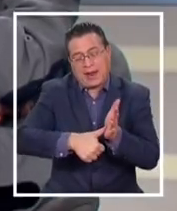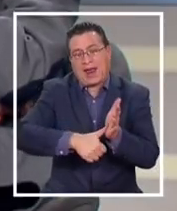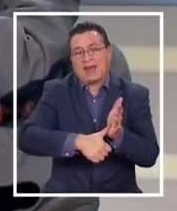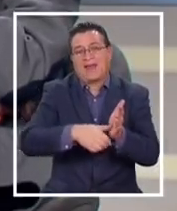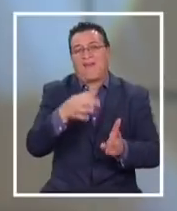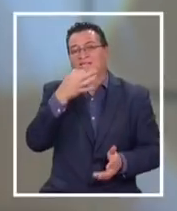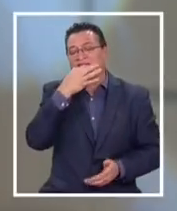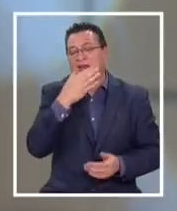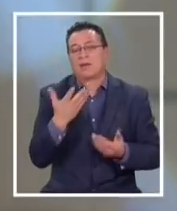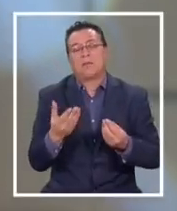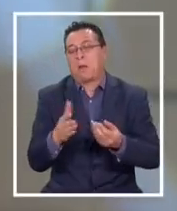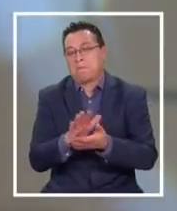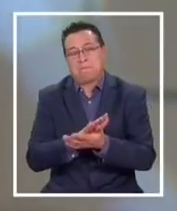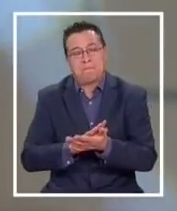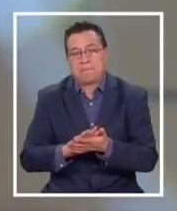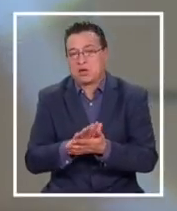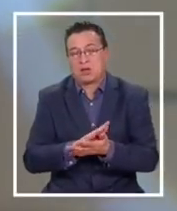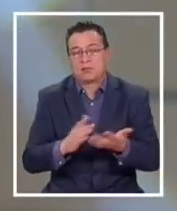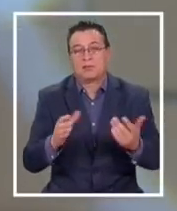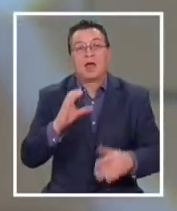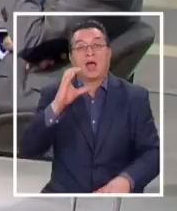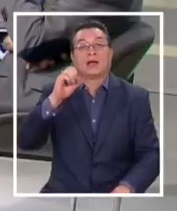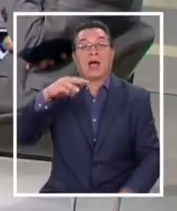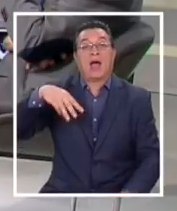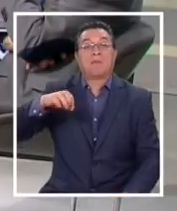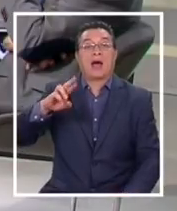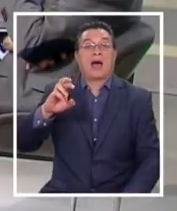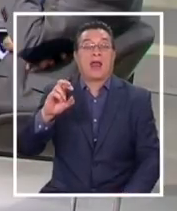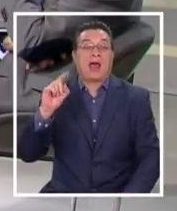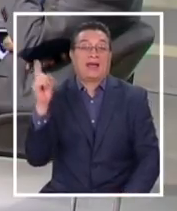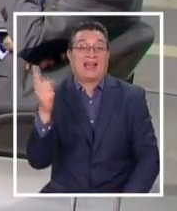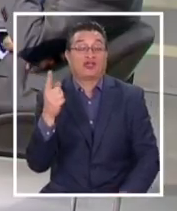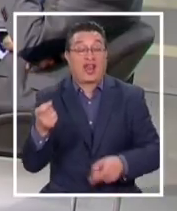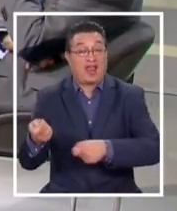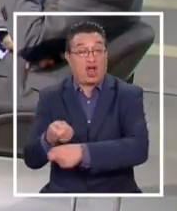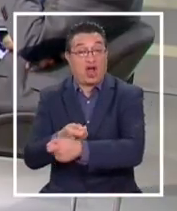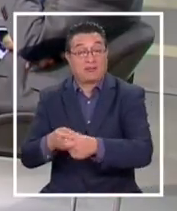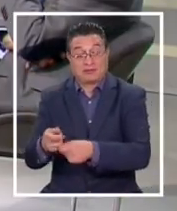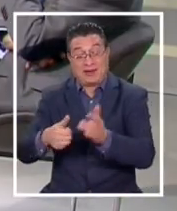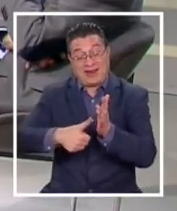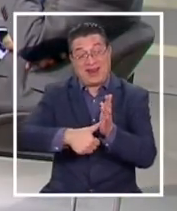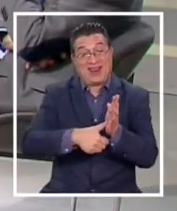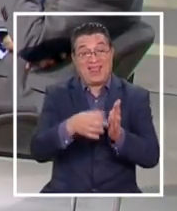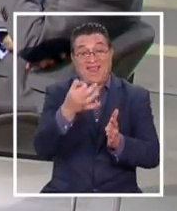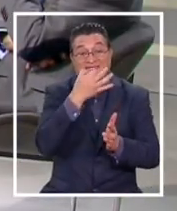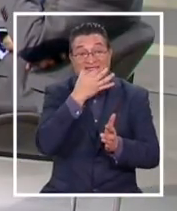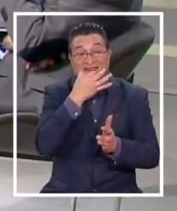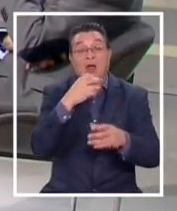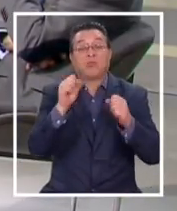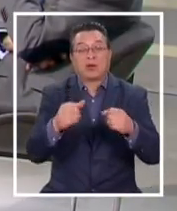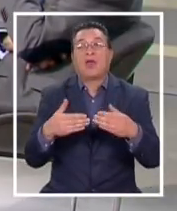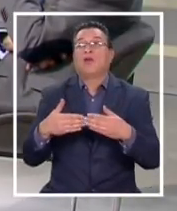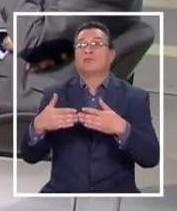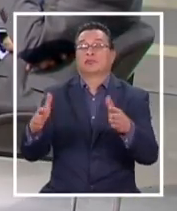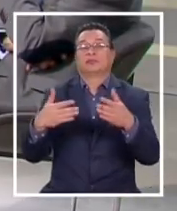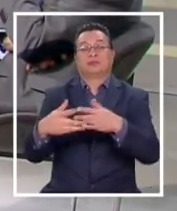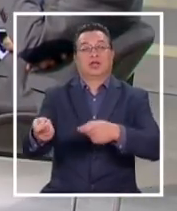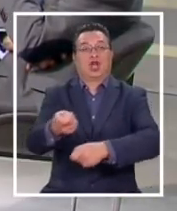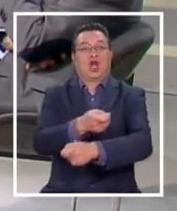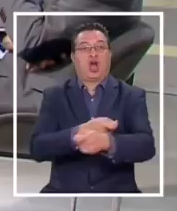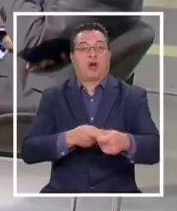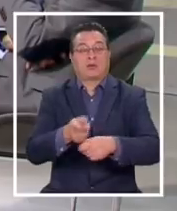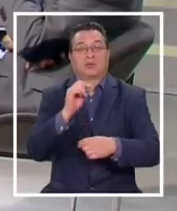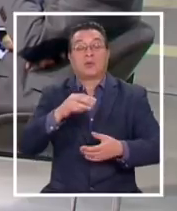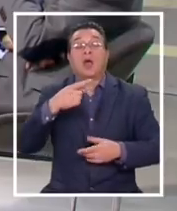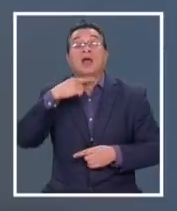O sea, por ejemplo, la Cámara Nacional de Comercio está pidiendo que este carné verde para que el comercio reabra. Por ejemplo, alguien